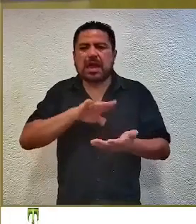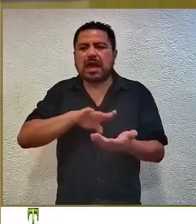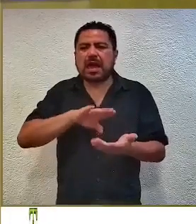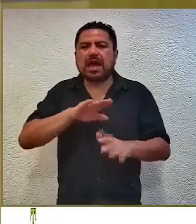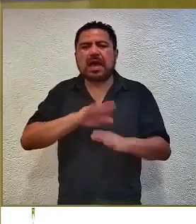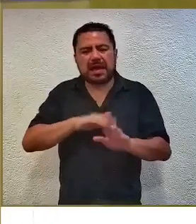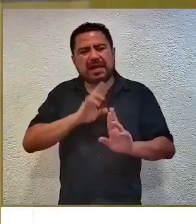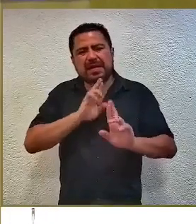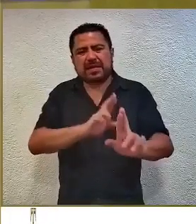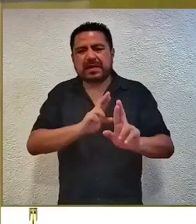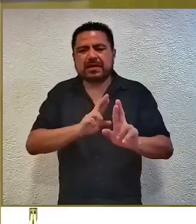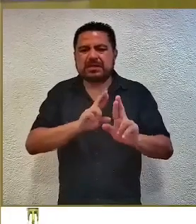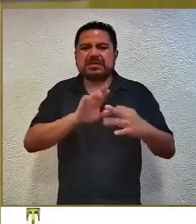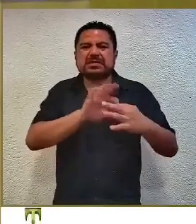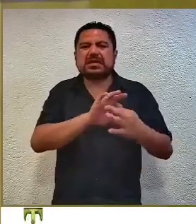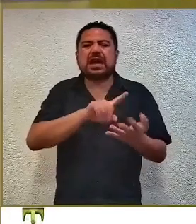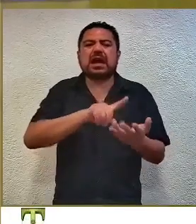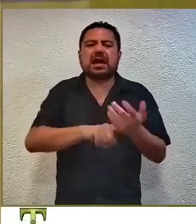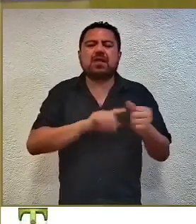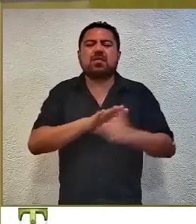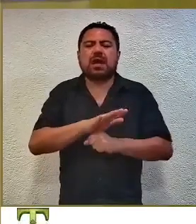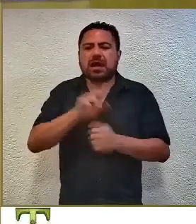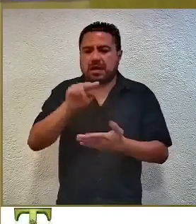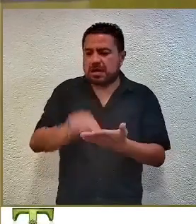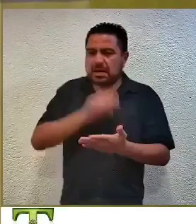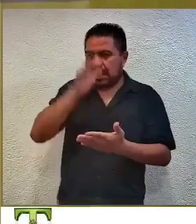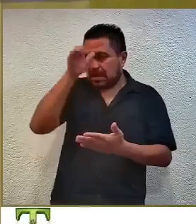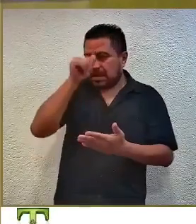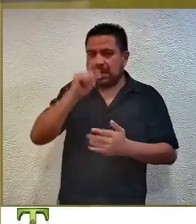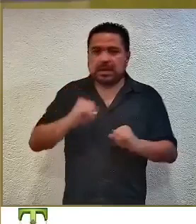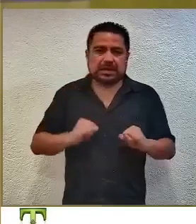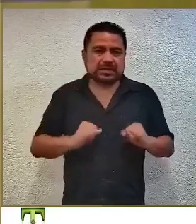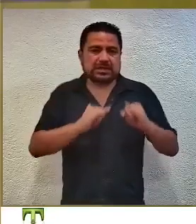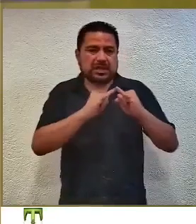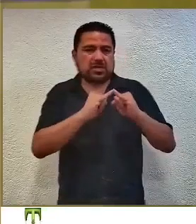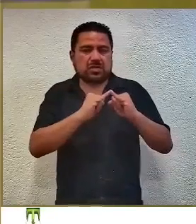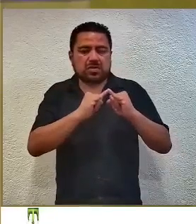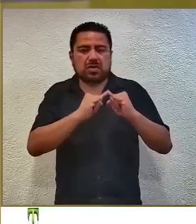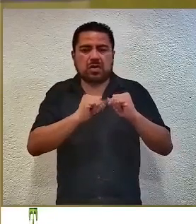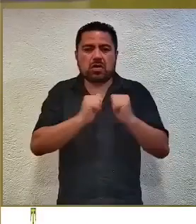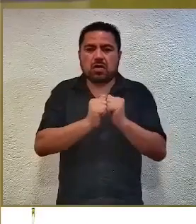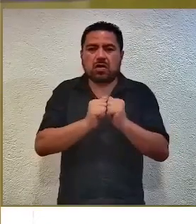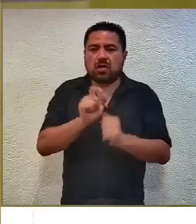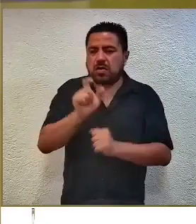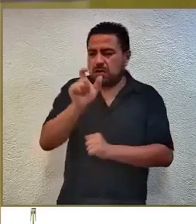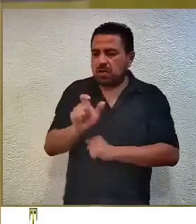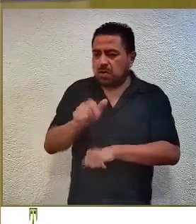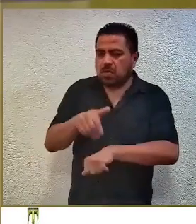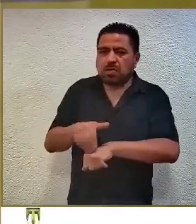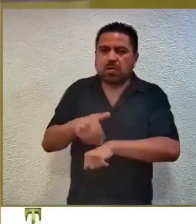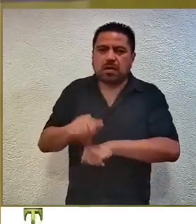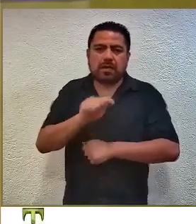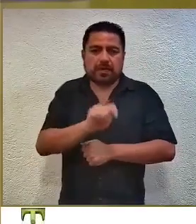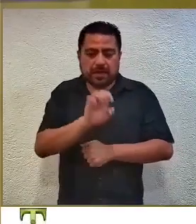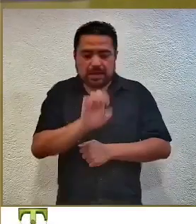la presente sesión corresponde al laudo convenio instituto con la clave con identificación